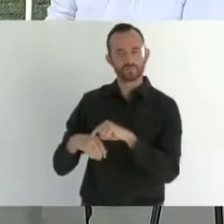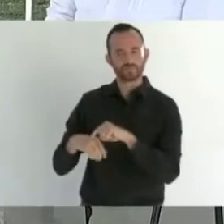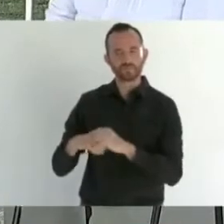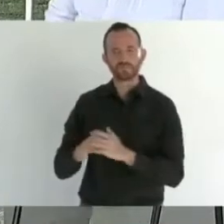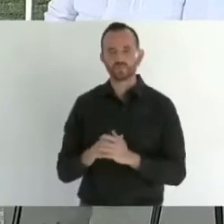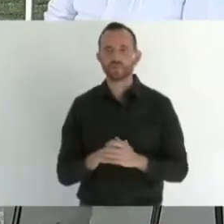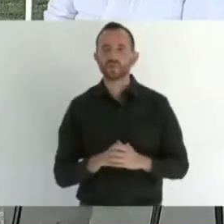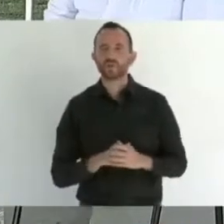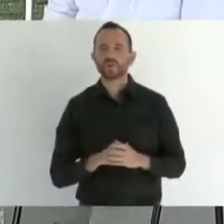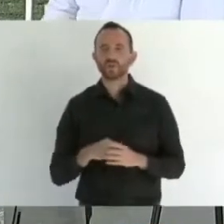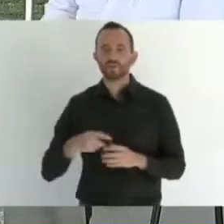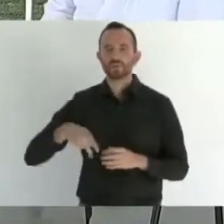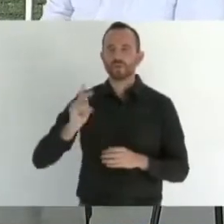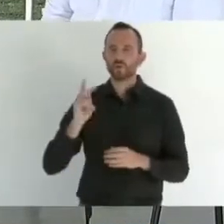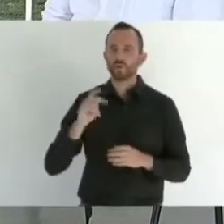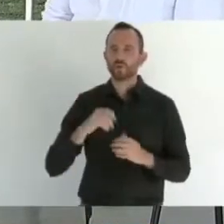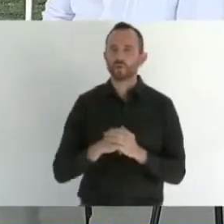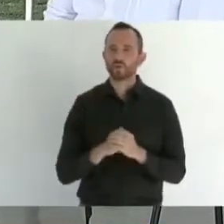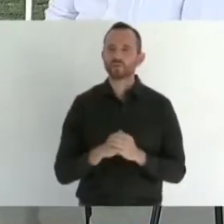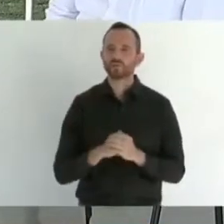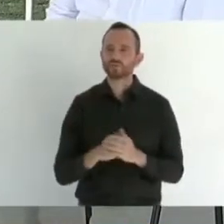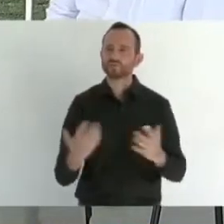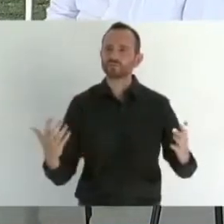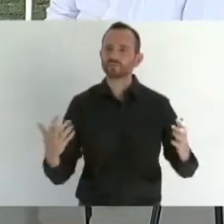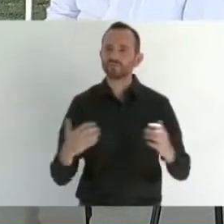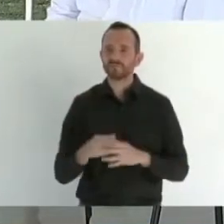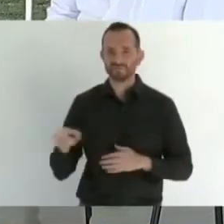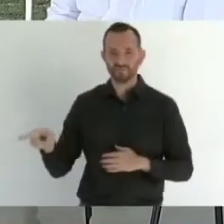pero es una